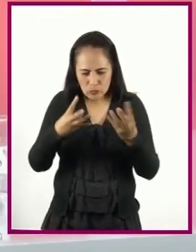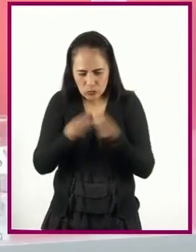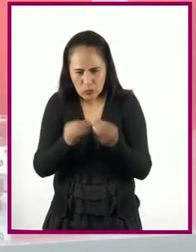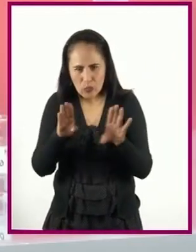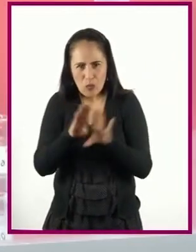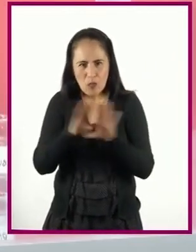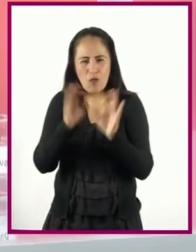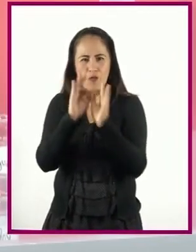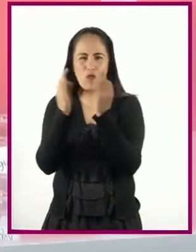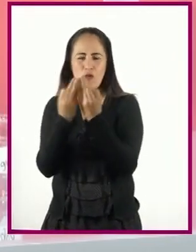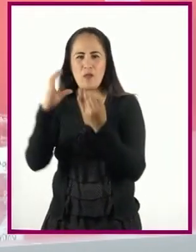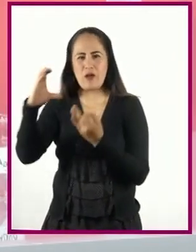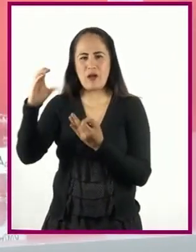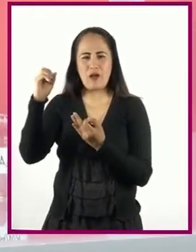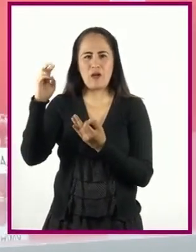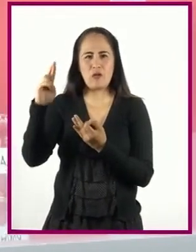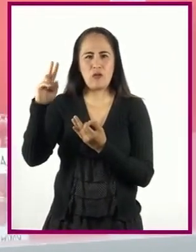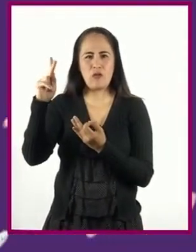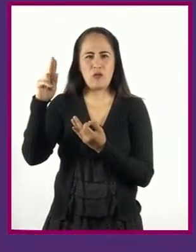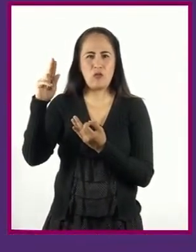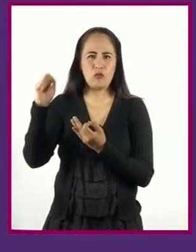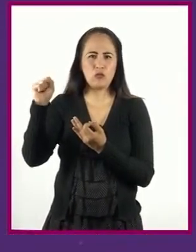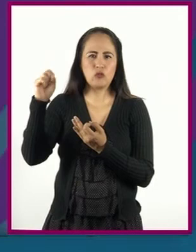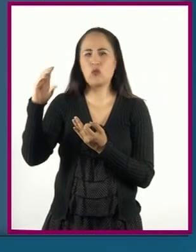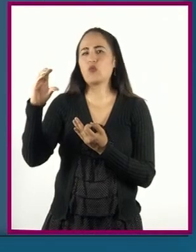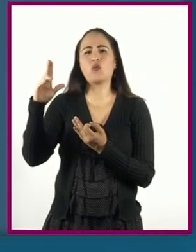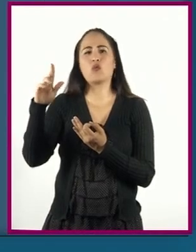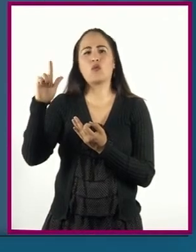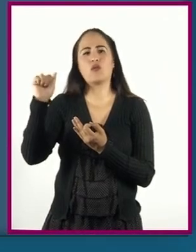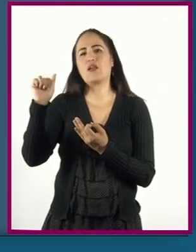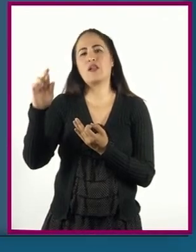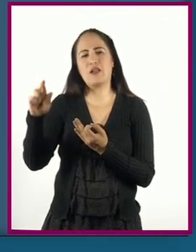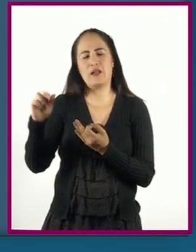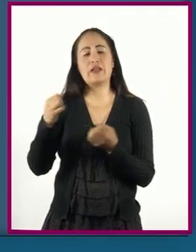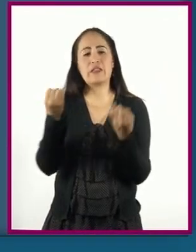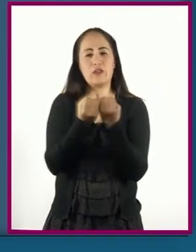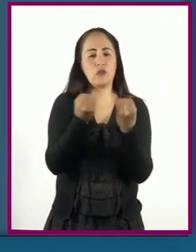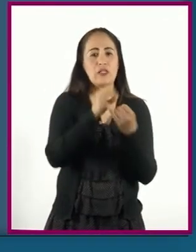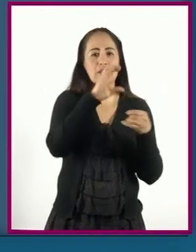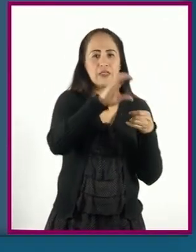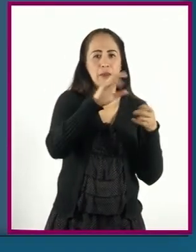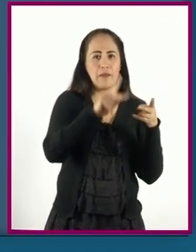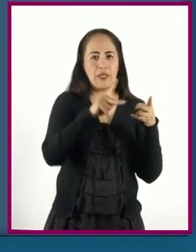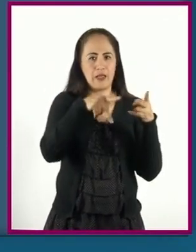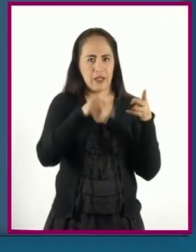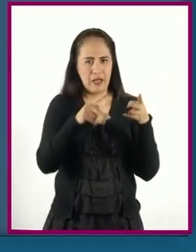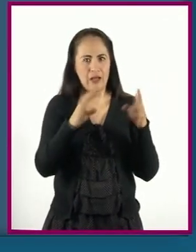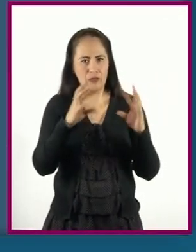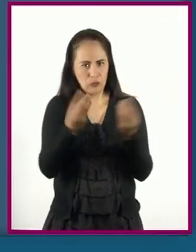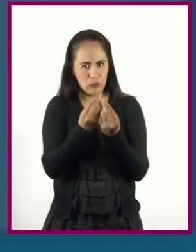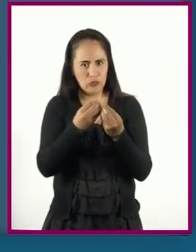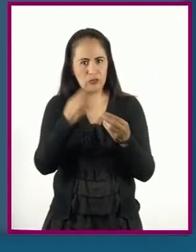modelo corpuscular y el código de colores CPK. Cl2, cloro molecular.